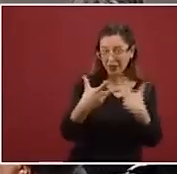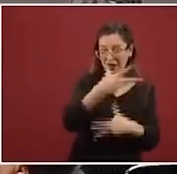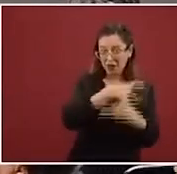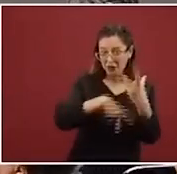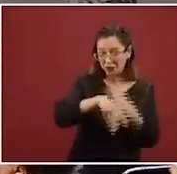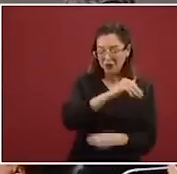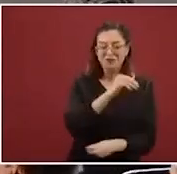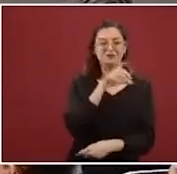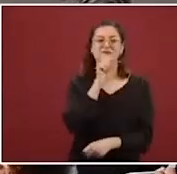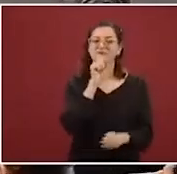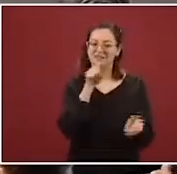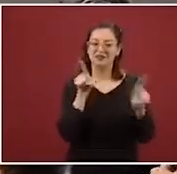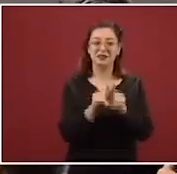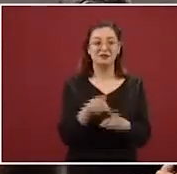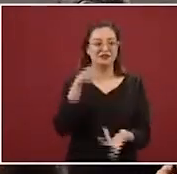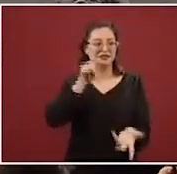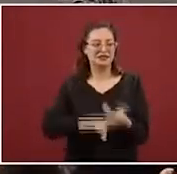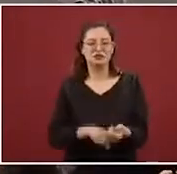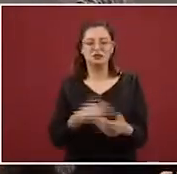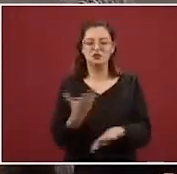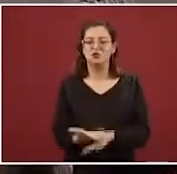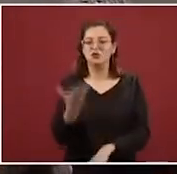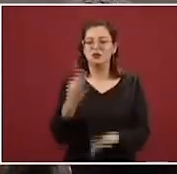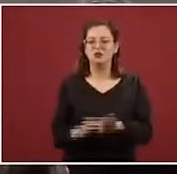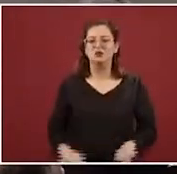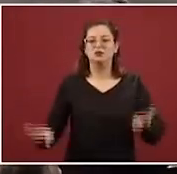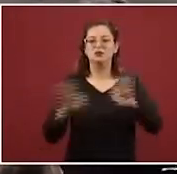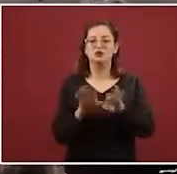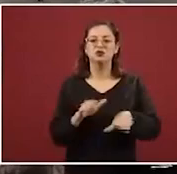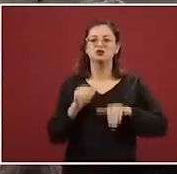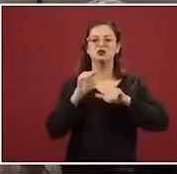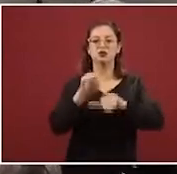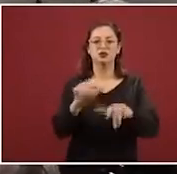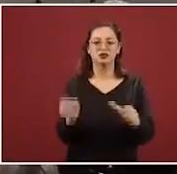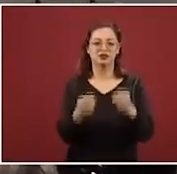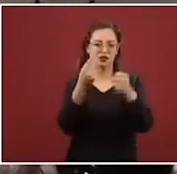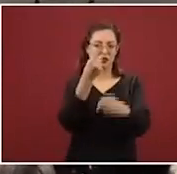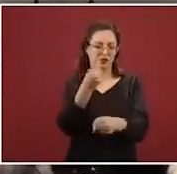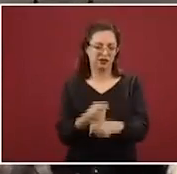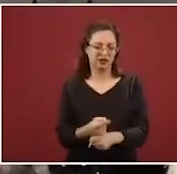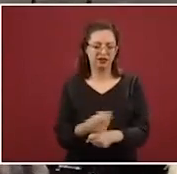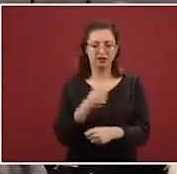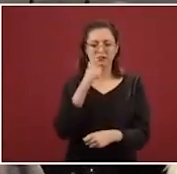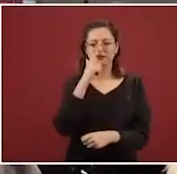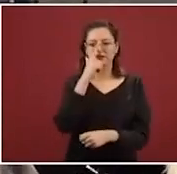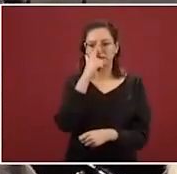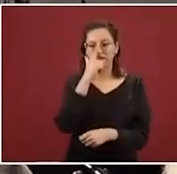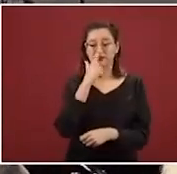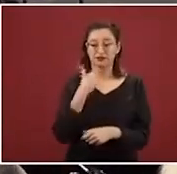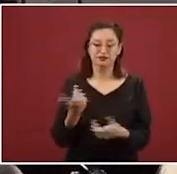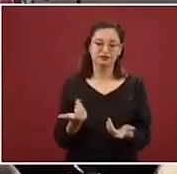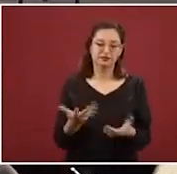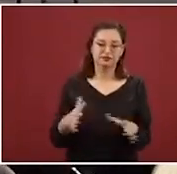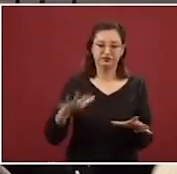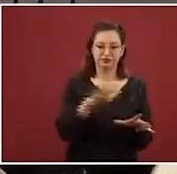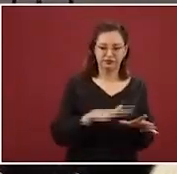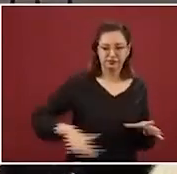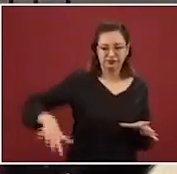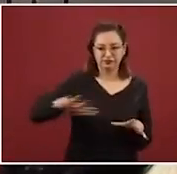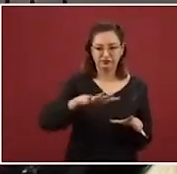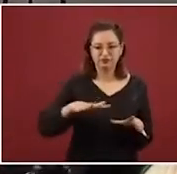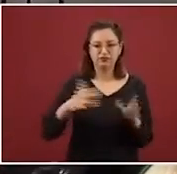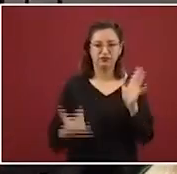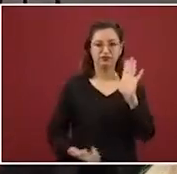en particular tiene una incidencia muy importante en el tema de seguridad por la zona en la que se está